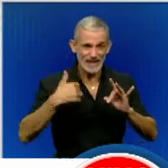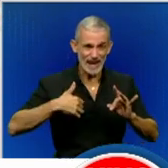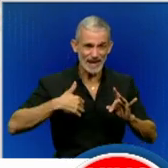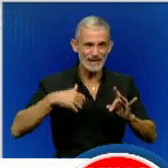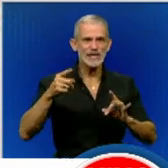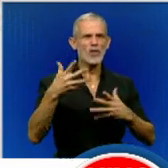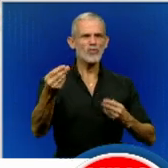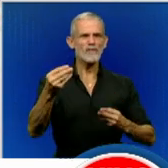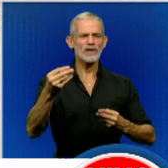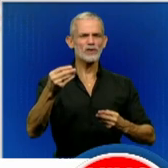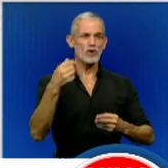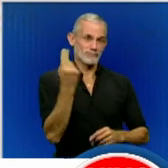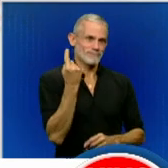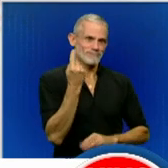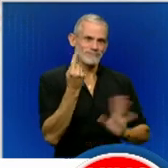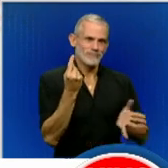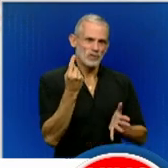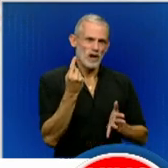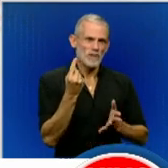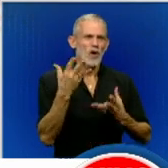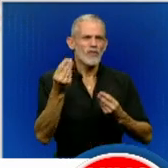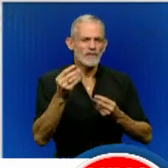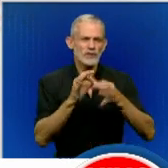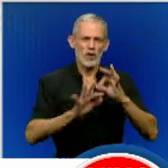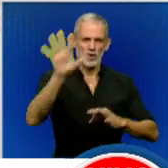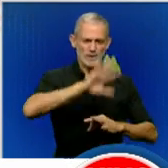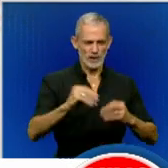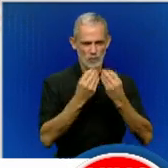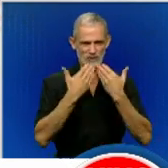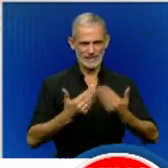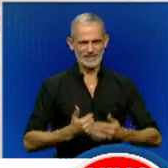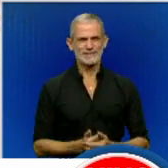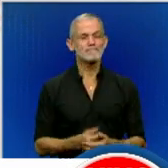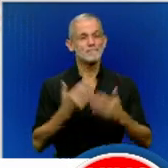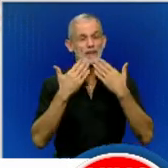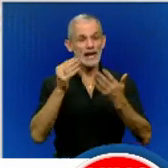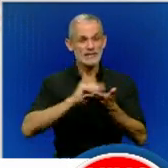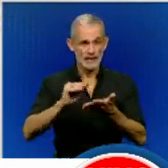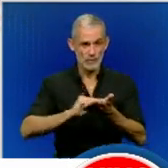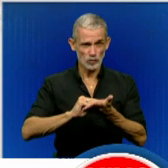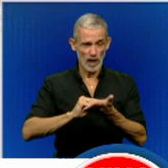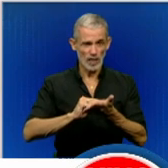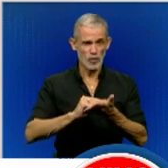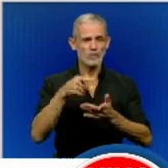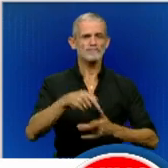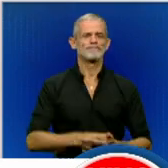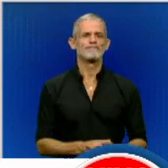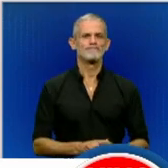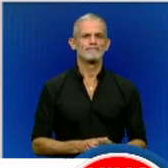federalismo tal vez en soledad y con muchísimo orgullo muchas gracias presidente gracias diputado